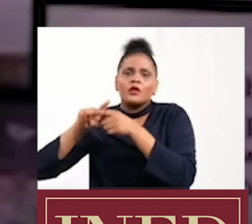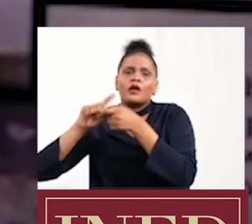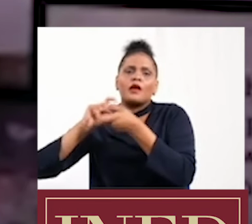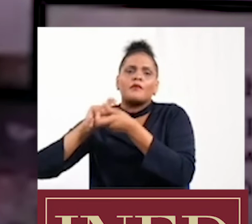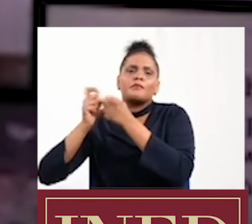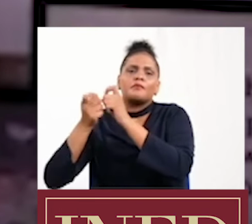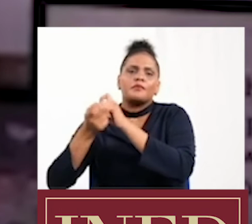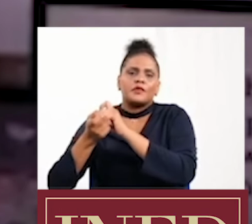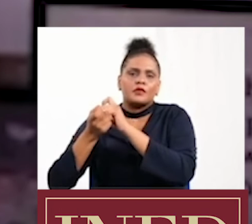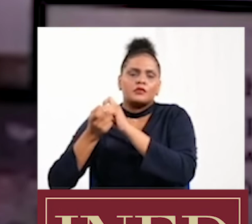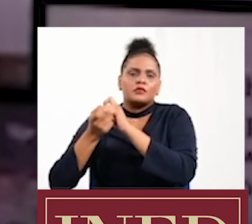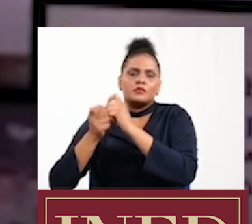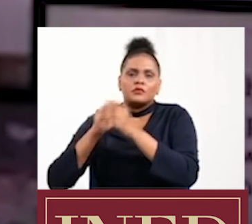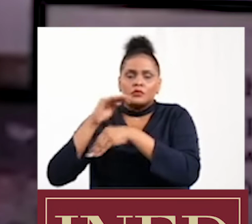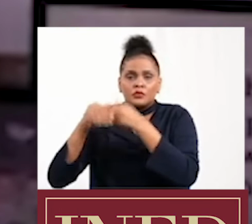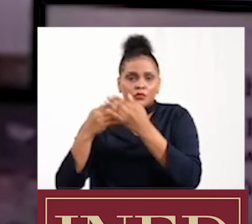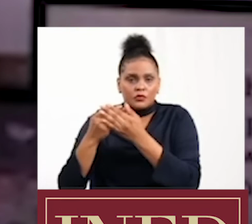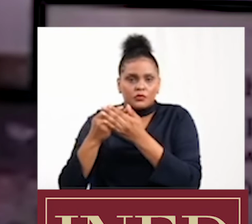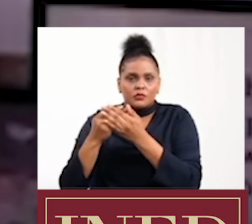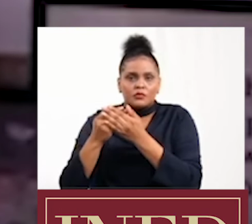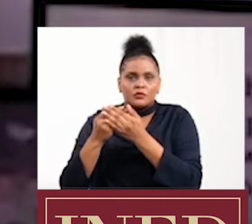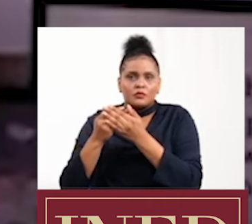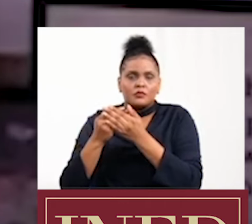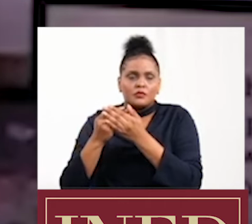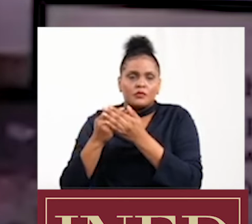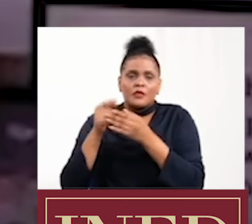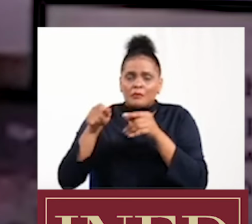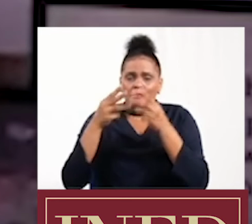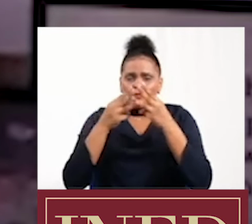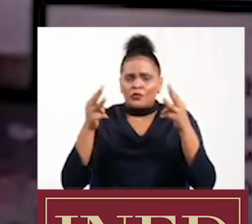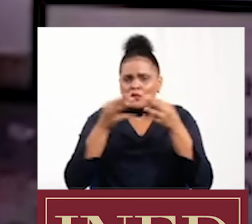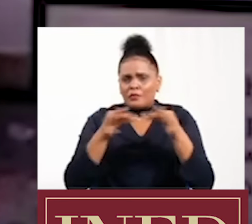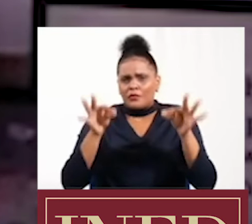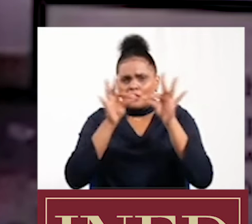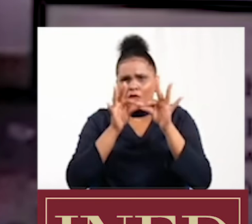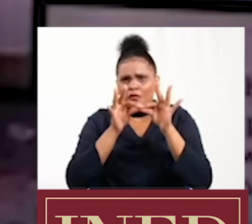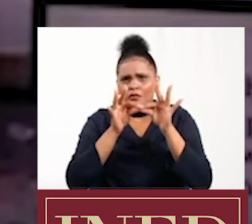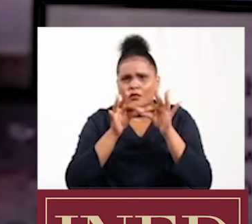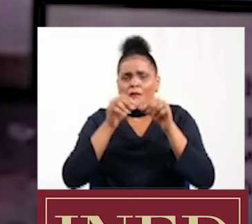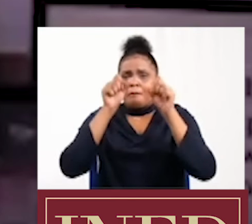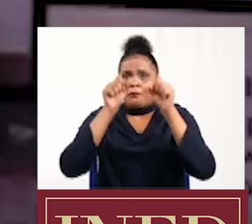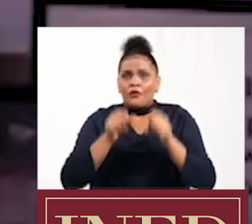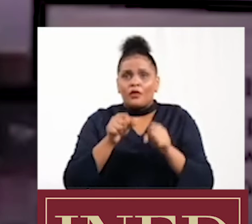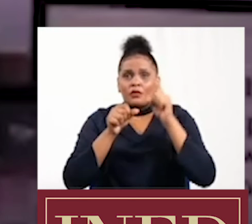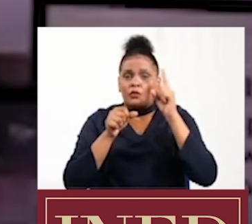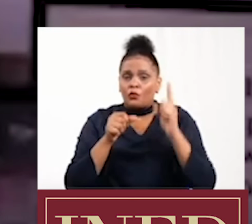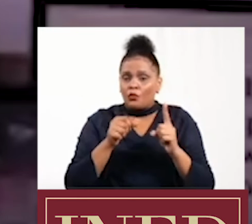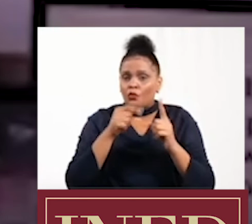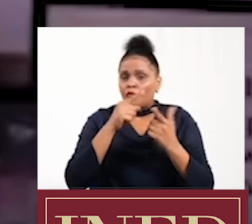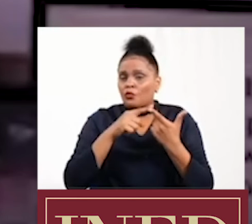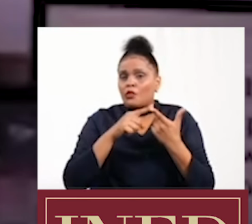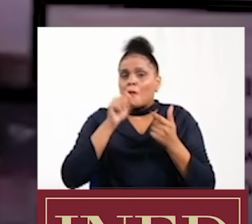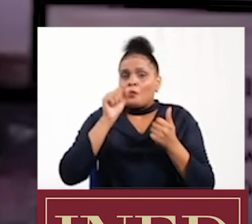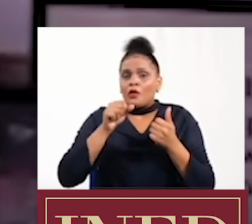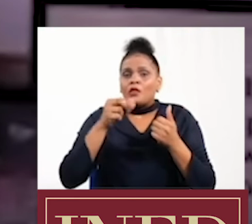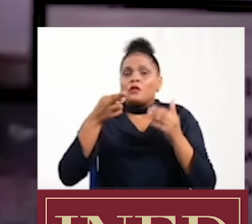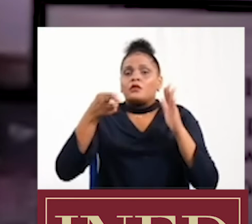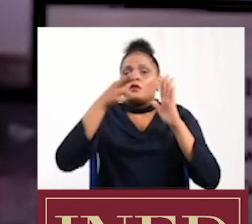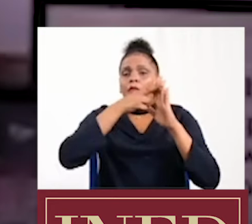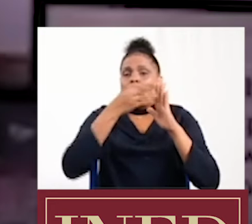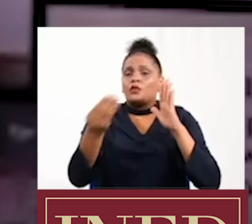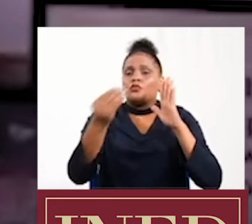méxico y méxico entra ahora también en un desafío importante que es tenemos la legislación pero ahora hay que implementar la